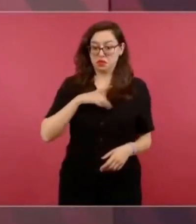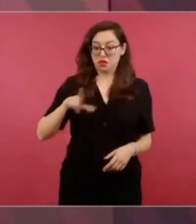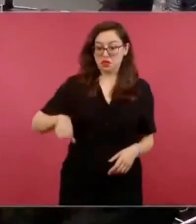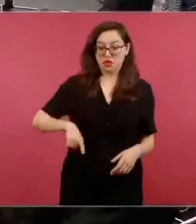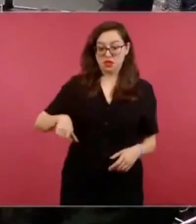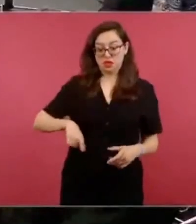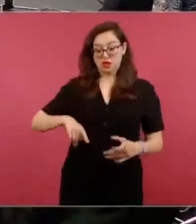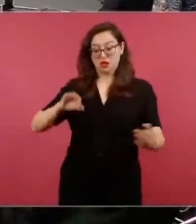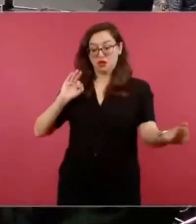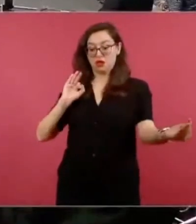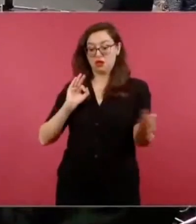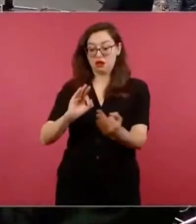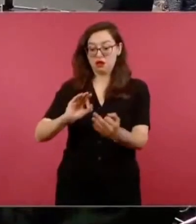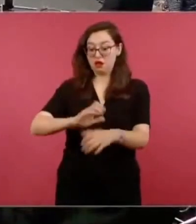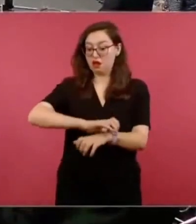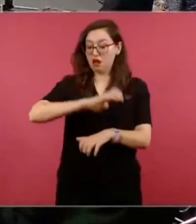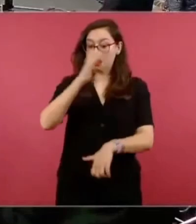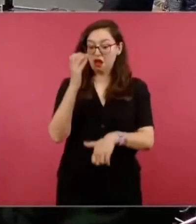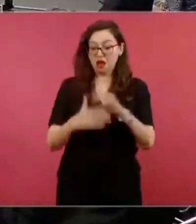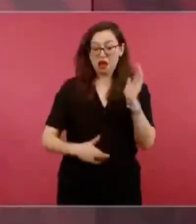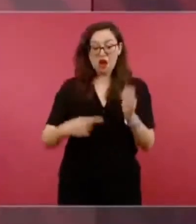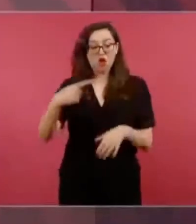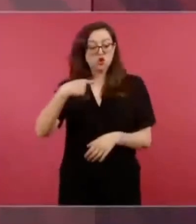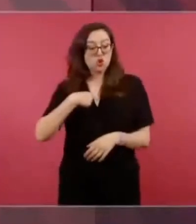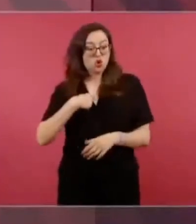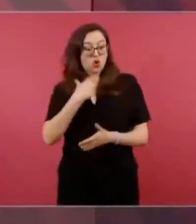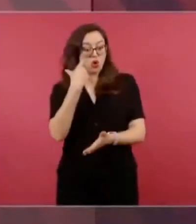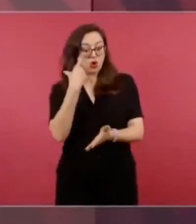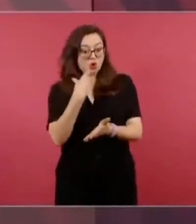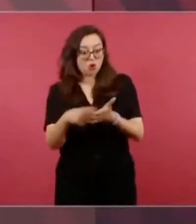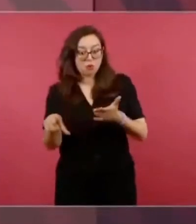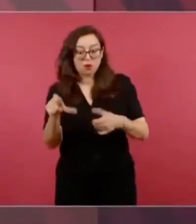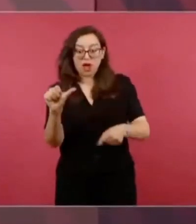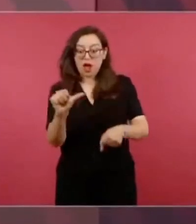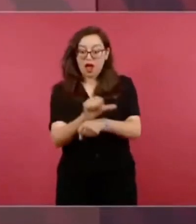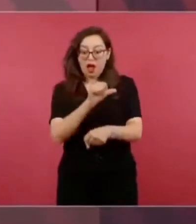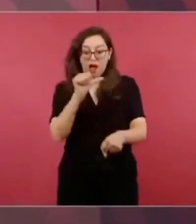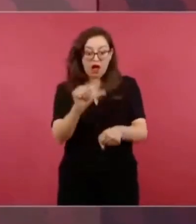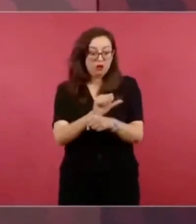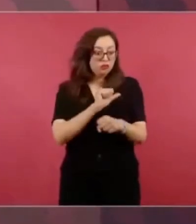y no se ha comprado un vehículo nuevo para funcionar.